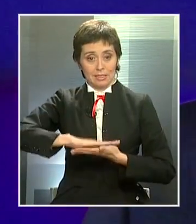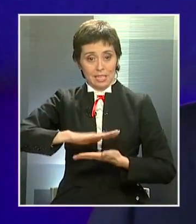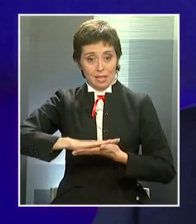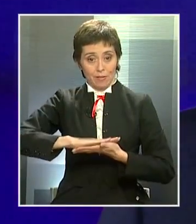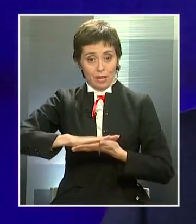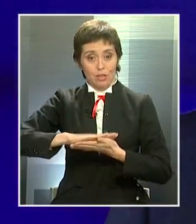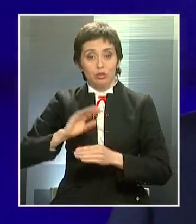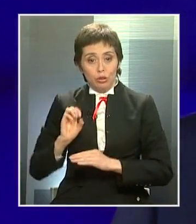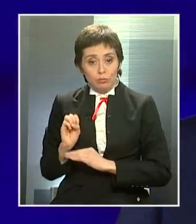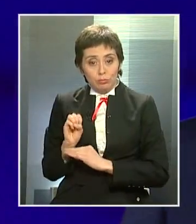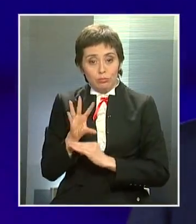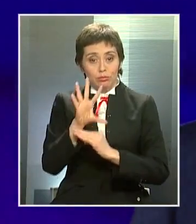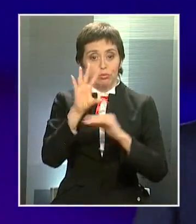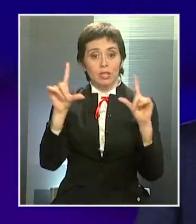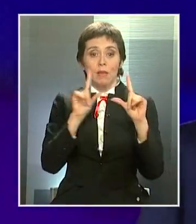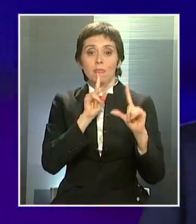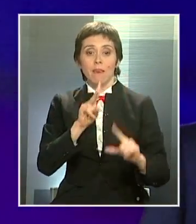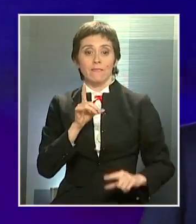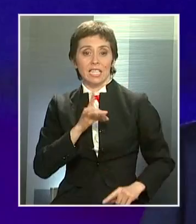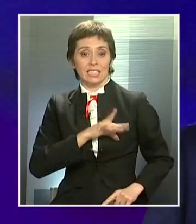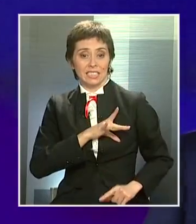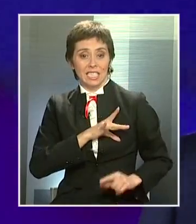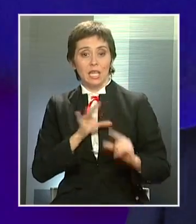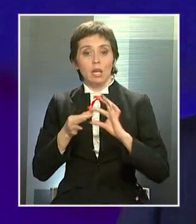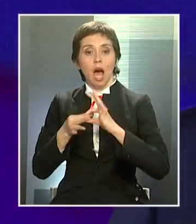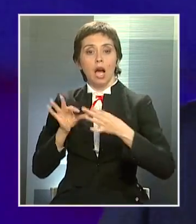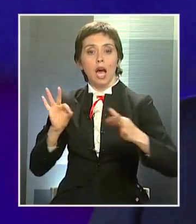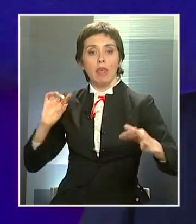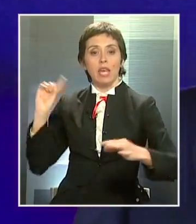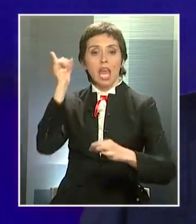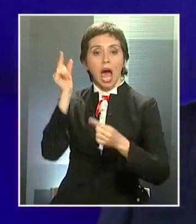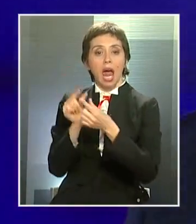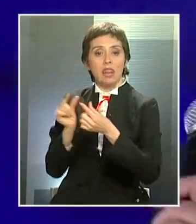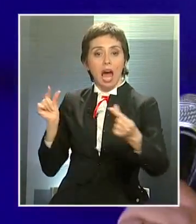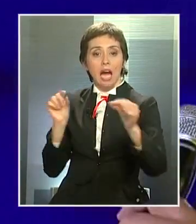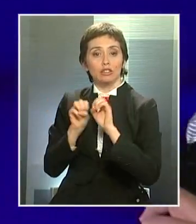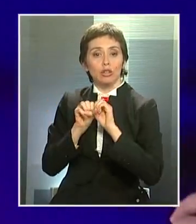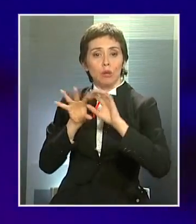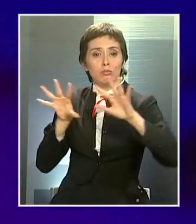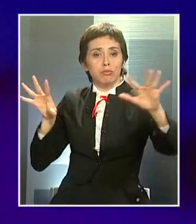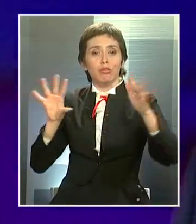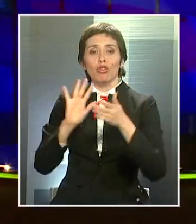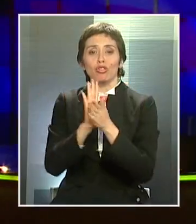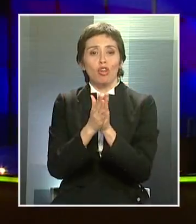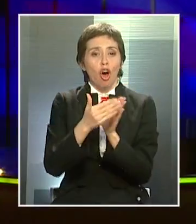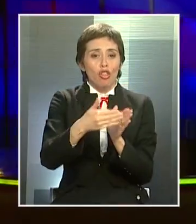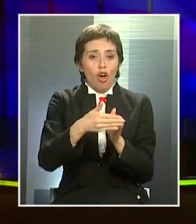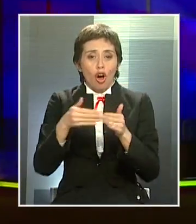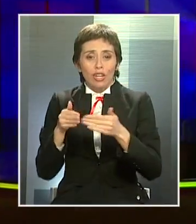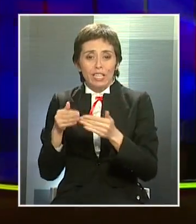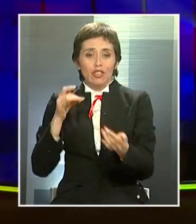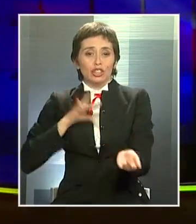está transmitiendo por la televisión chilena en cadena nacional a todos los rincones del país